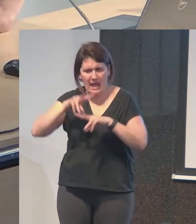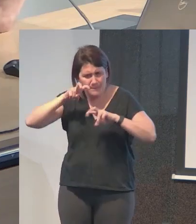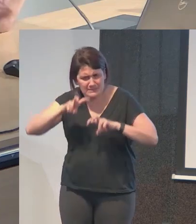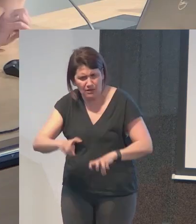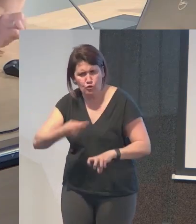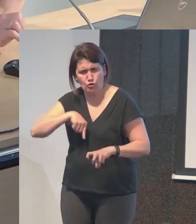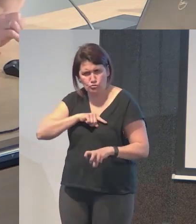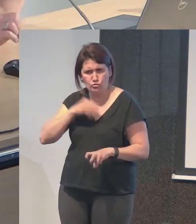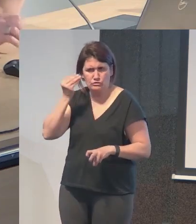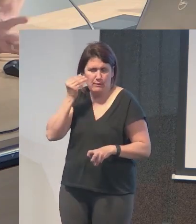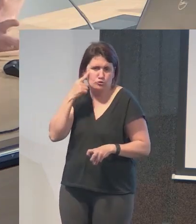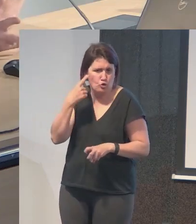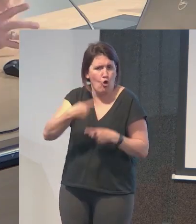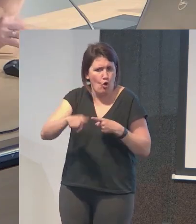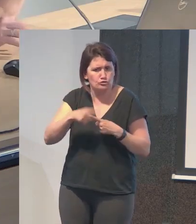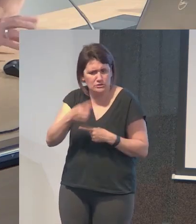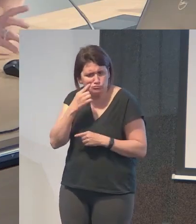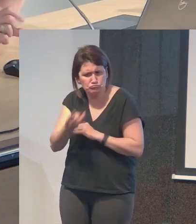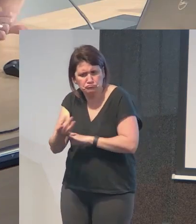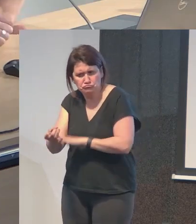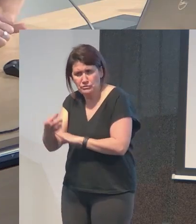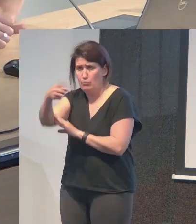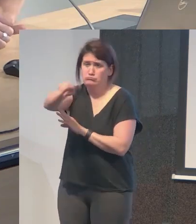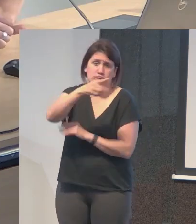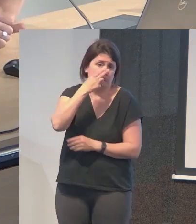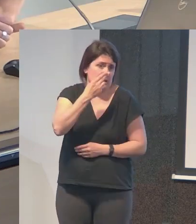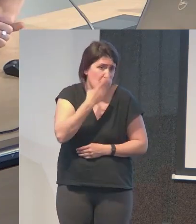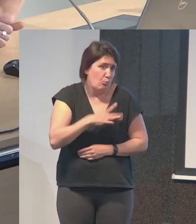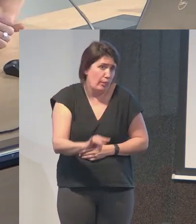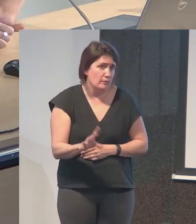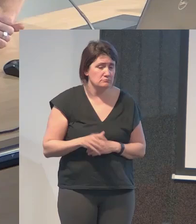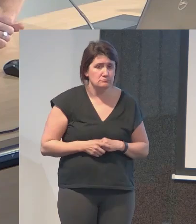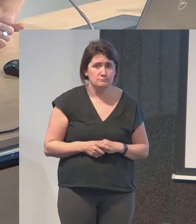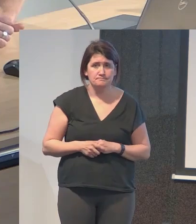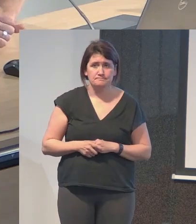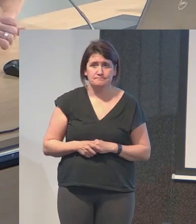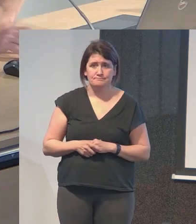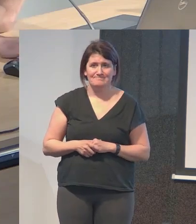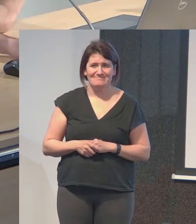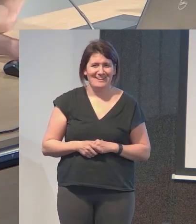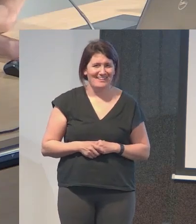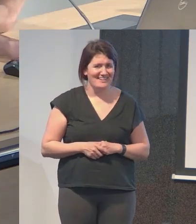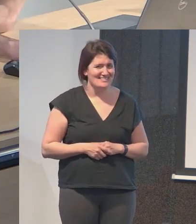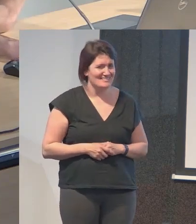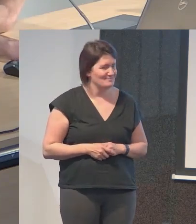ahí salen cosas que te pueden interesar.